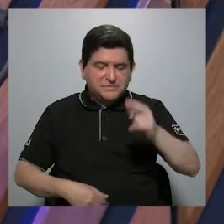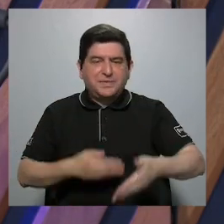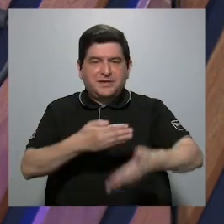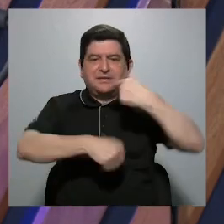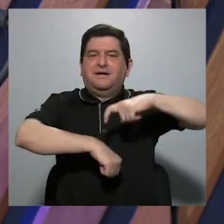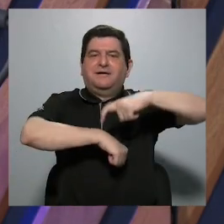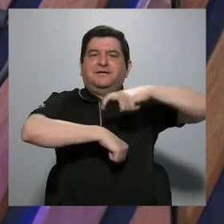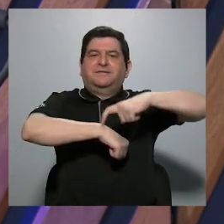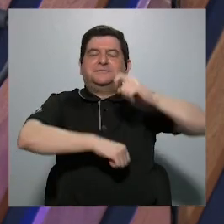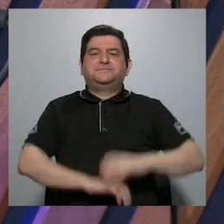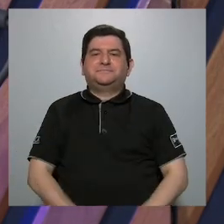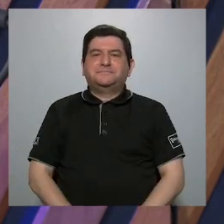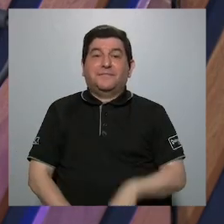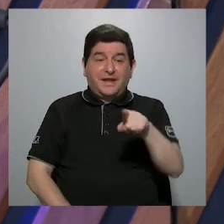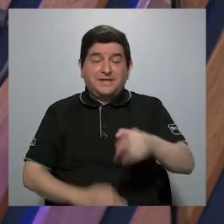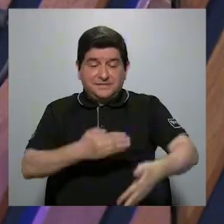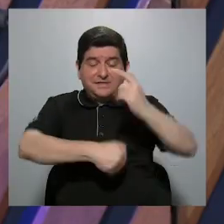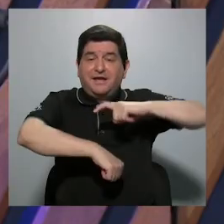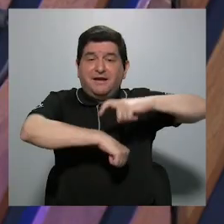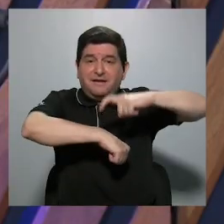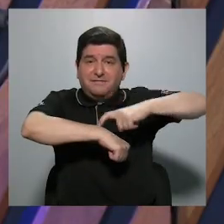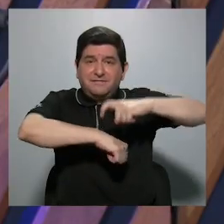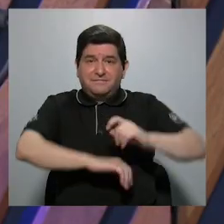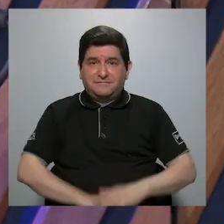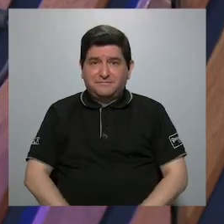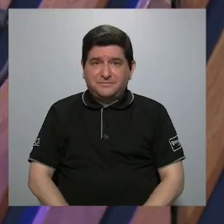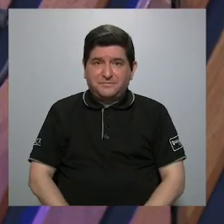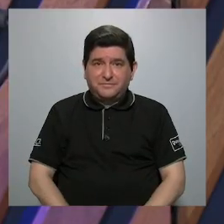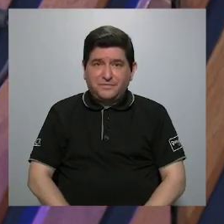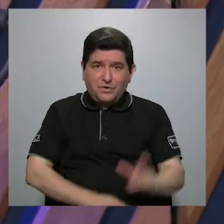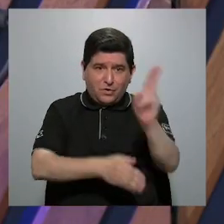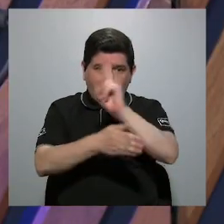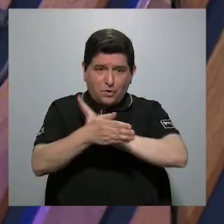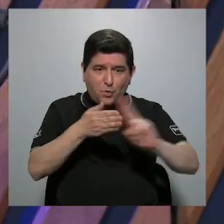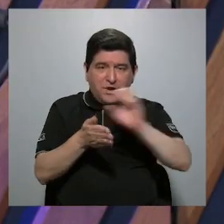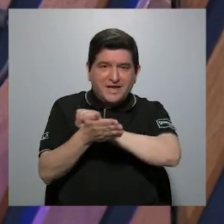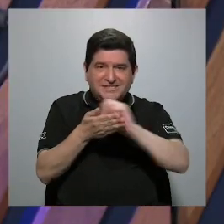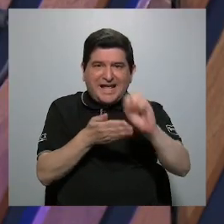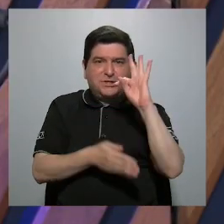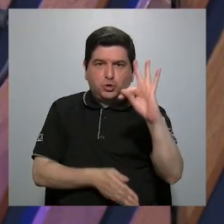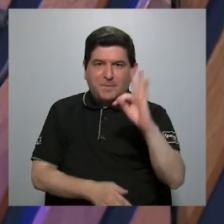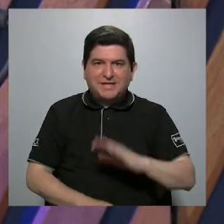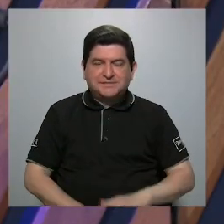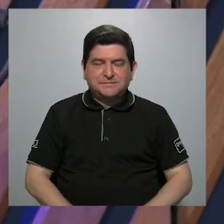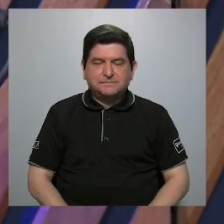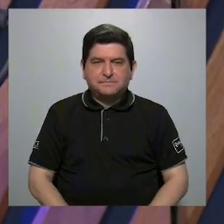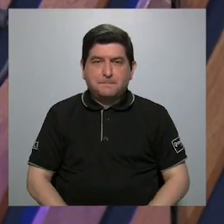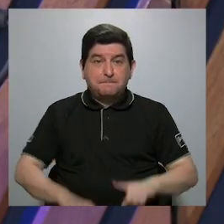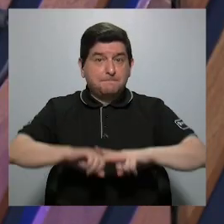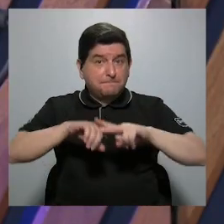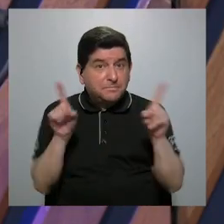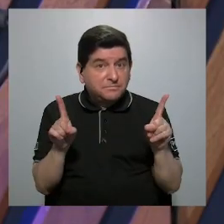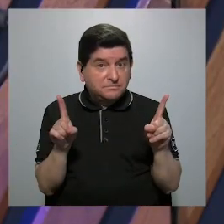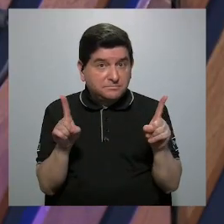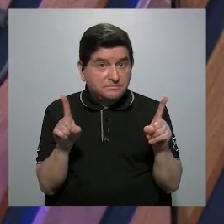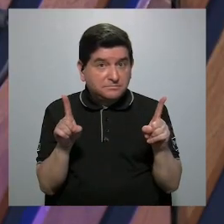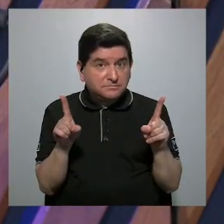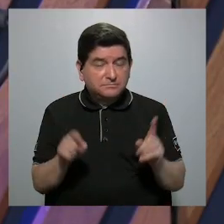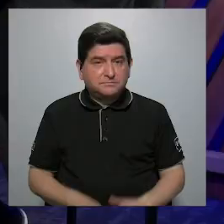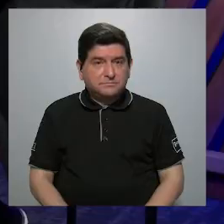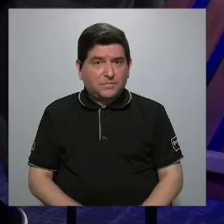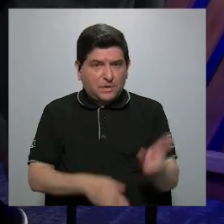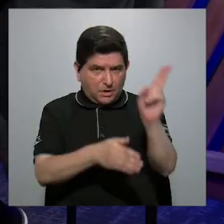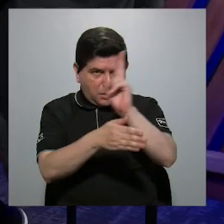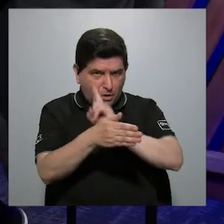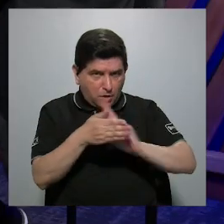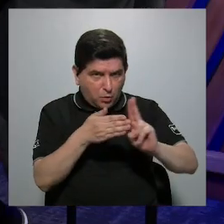hay un pasado. Y ese pasado es la Universidad de Santo Tomás. Pero